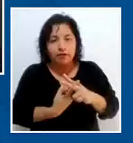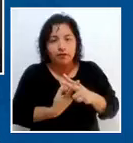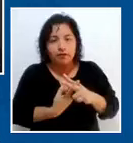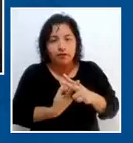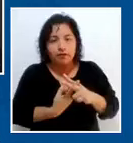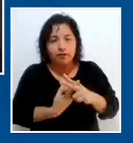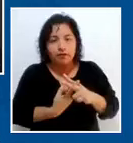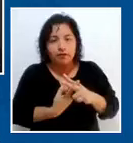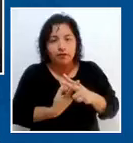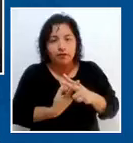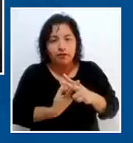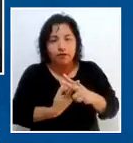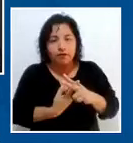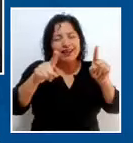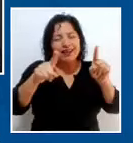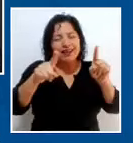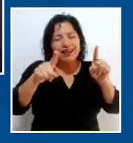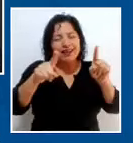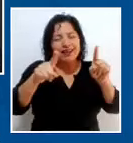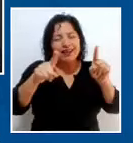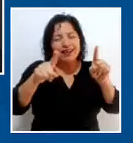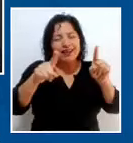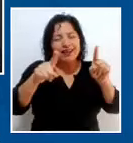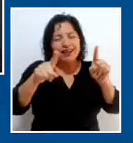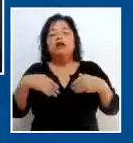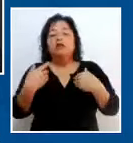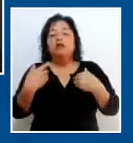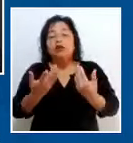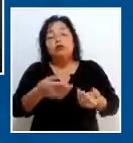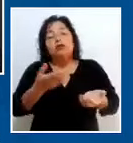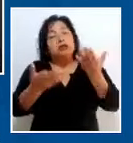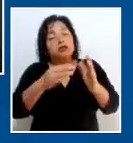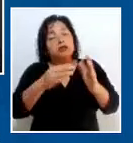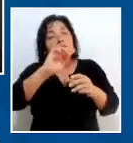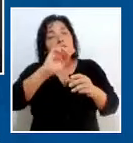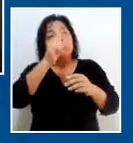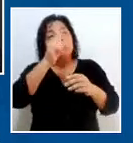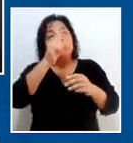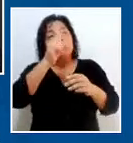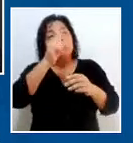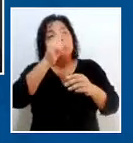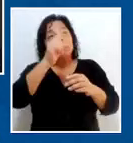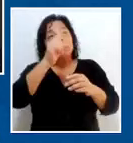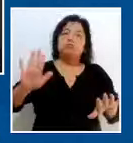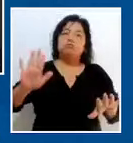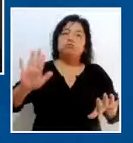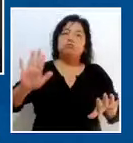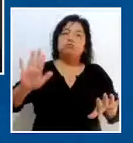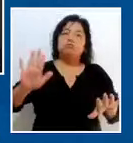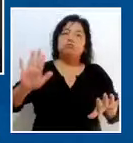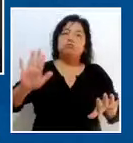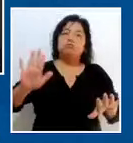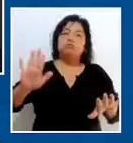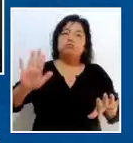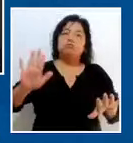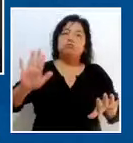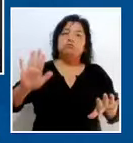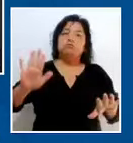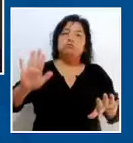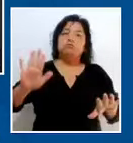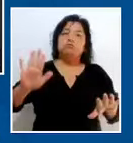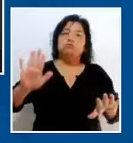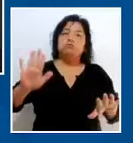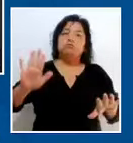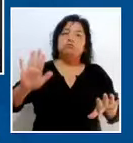una clasificación de infracciones. Podemos ir desde una infracción leve, ¿no? Por ejemplo,